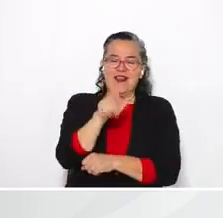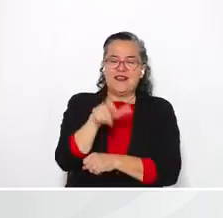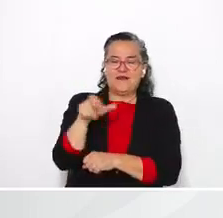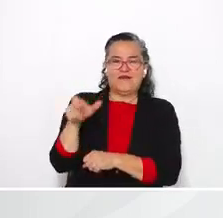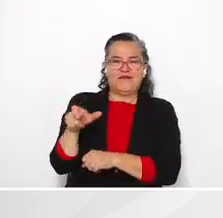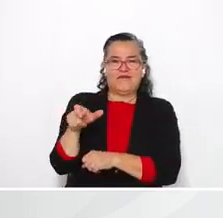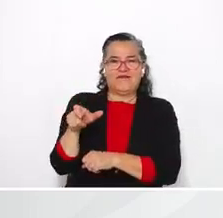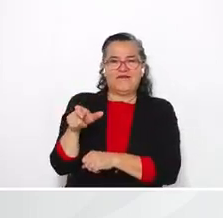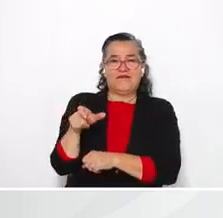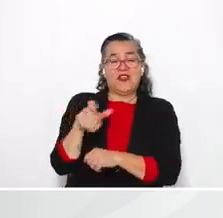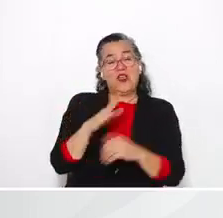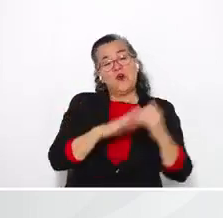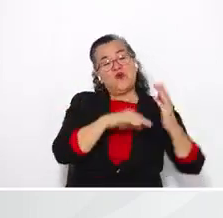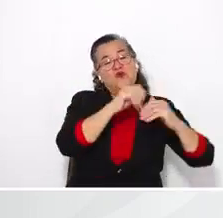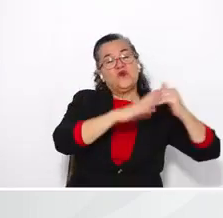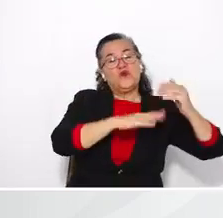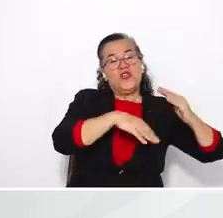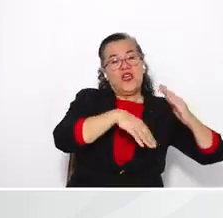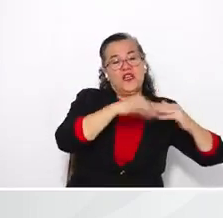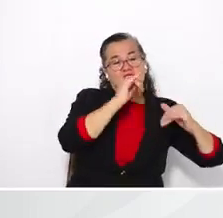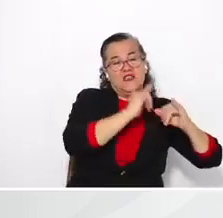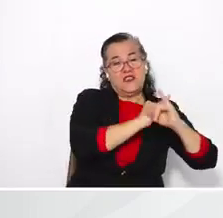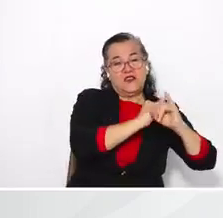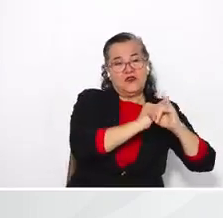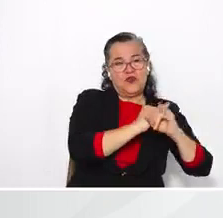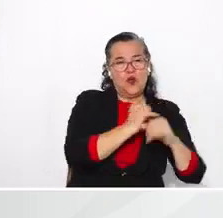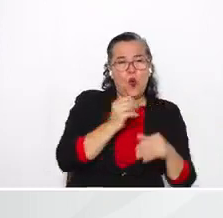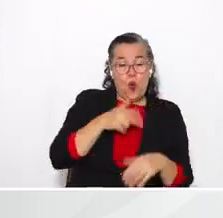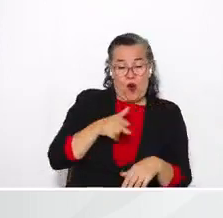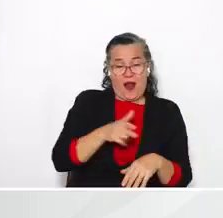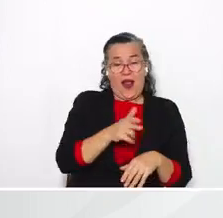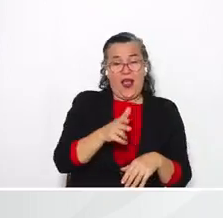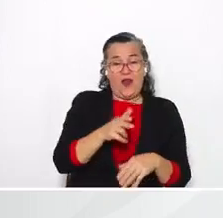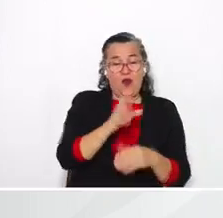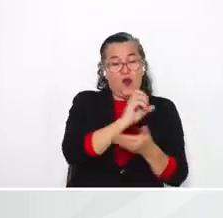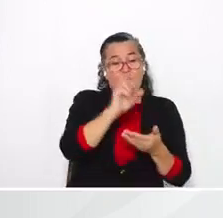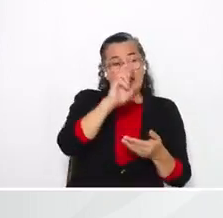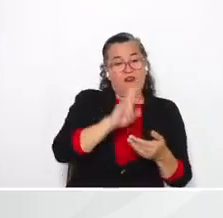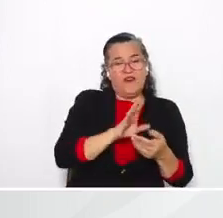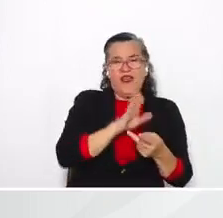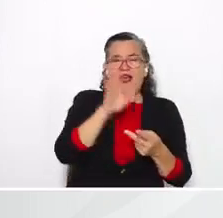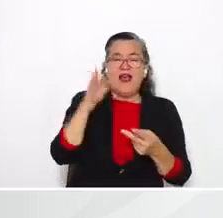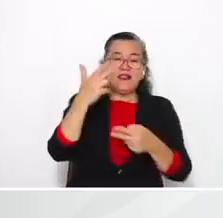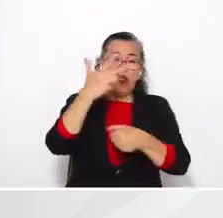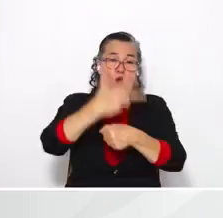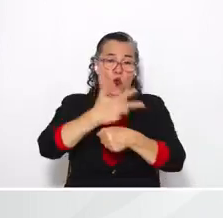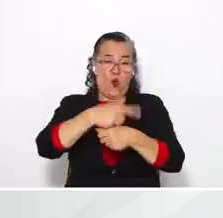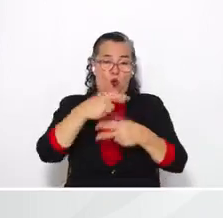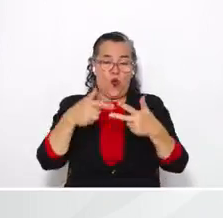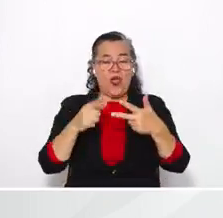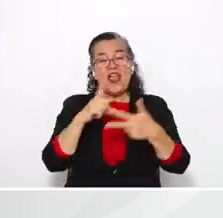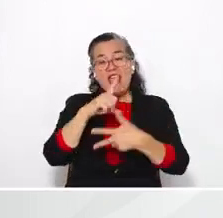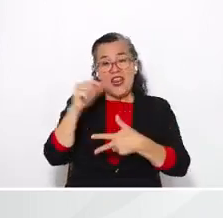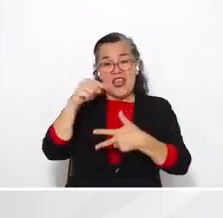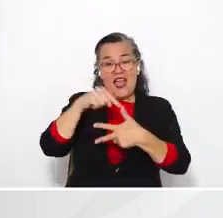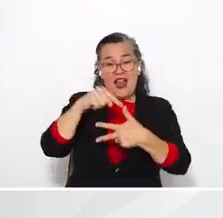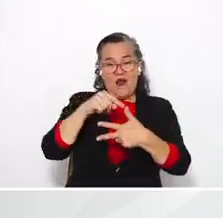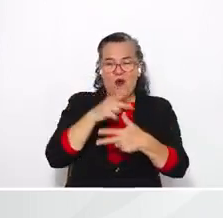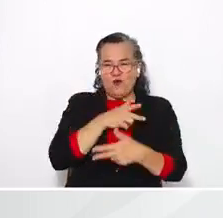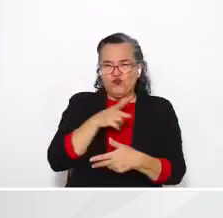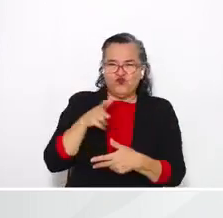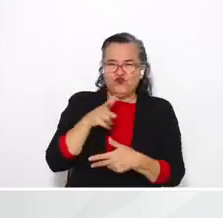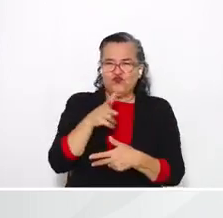construían la institución. Tomamos un vehículo desde Costa Rica hasta Guatemala y pasamos por Nicaragua, que estaba en ese